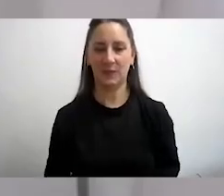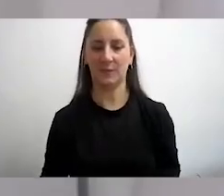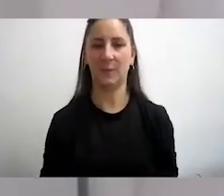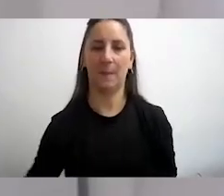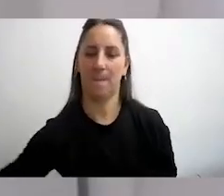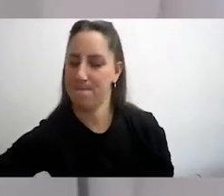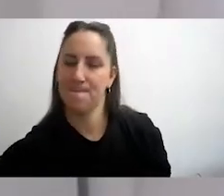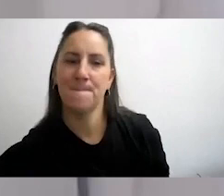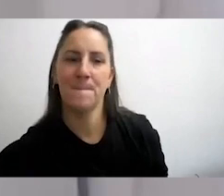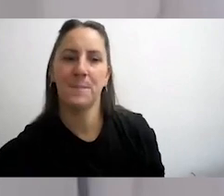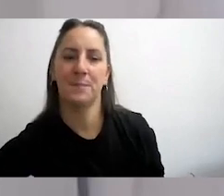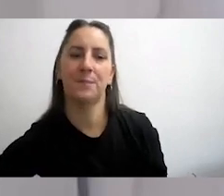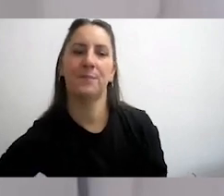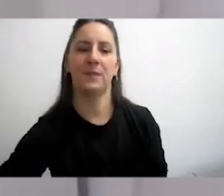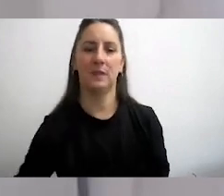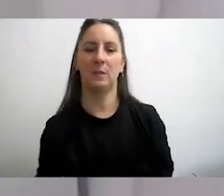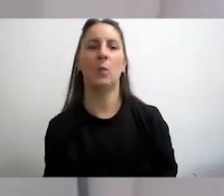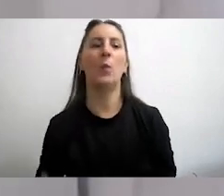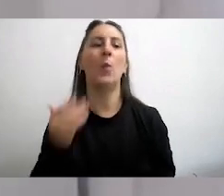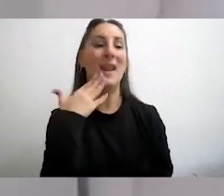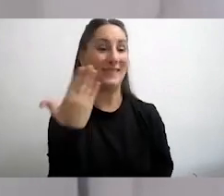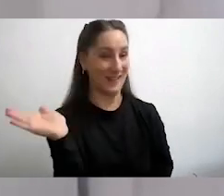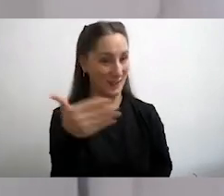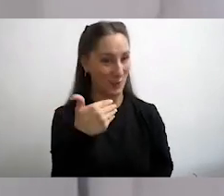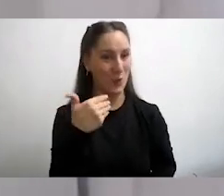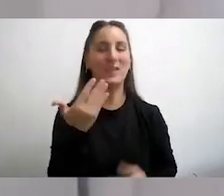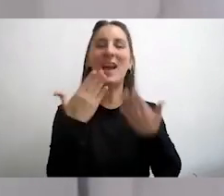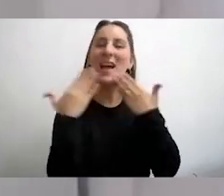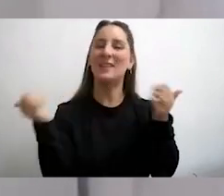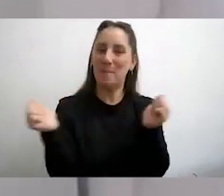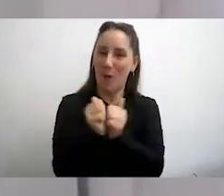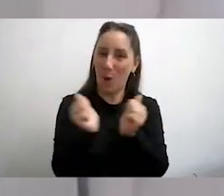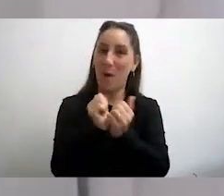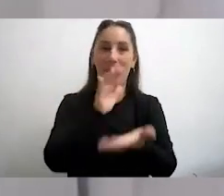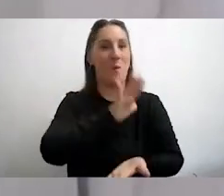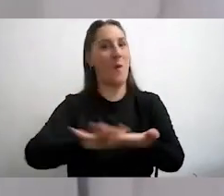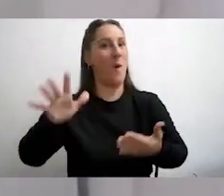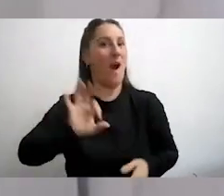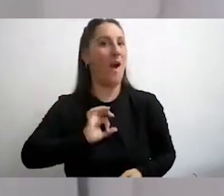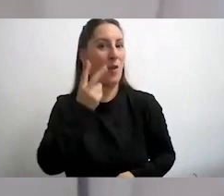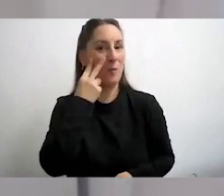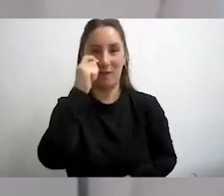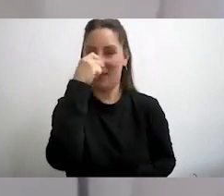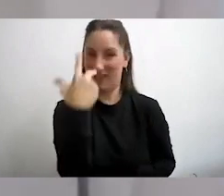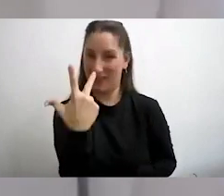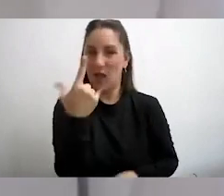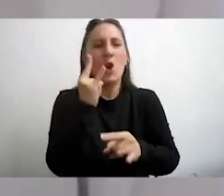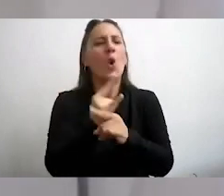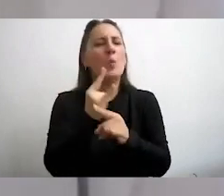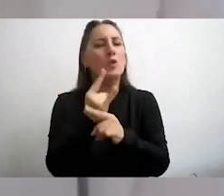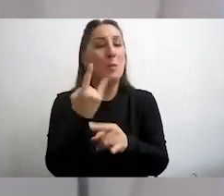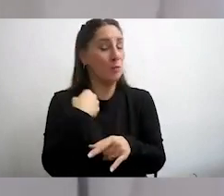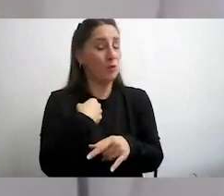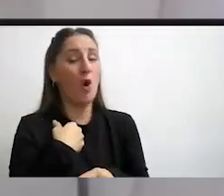tardes a todos, muchas gracias por acompañarnos en este nuevo ciclo y como siempre yo voy a compartir